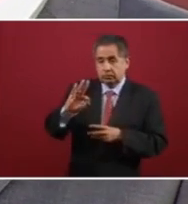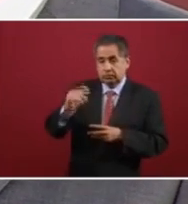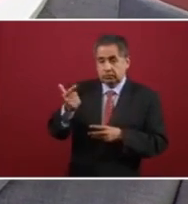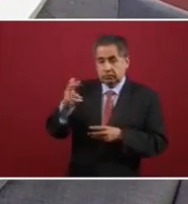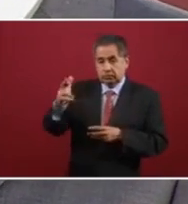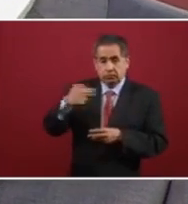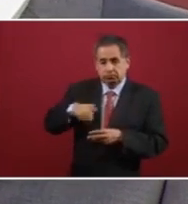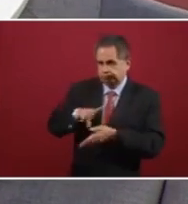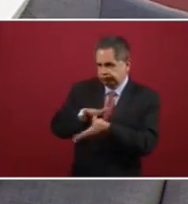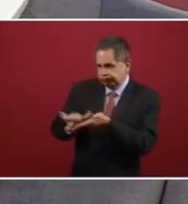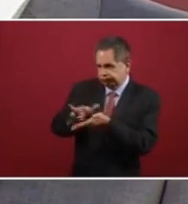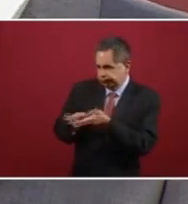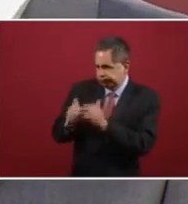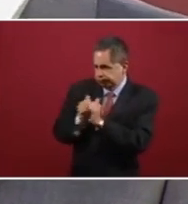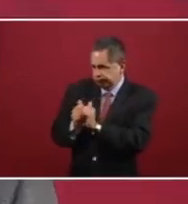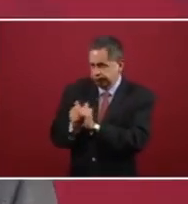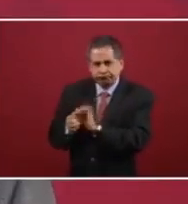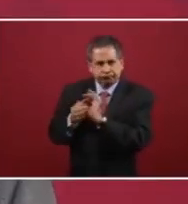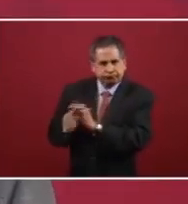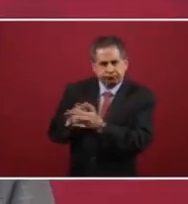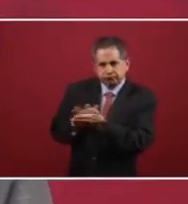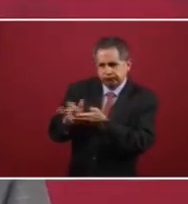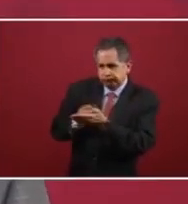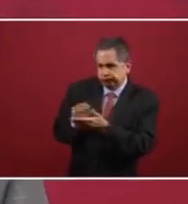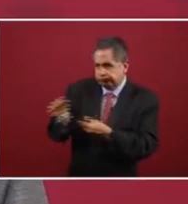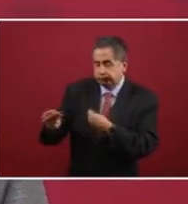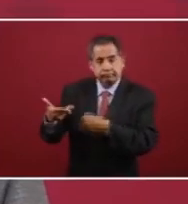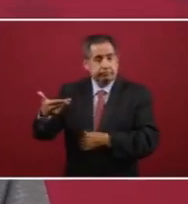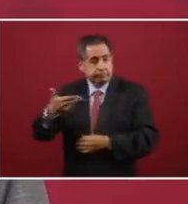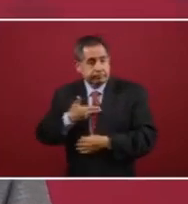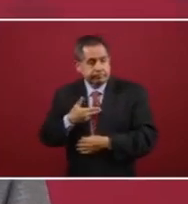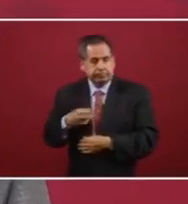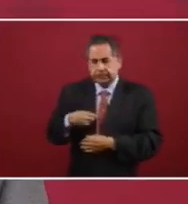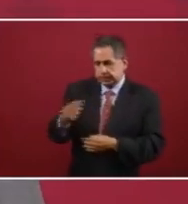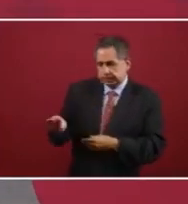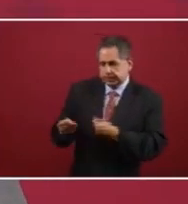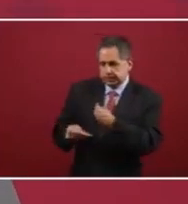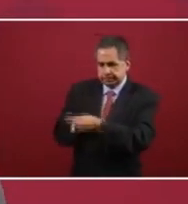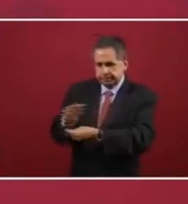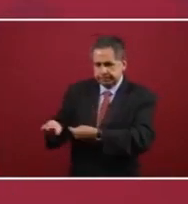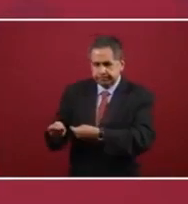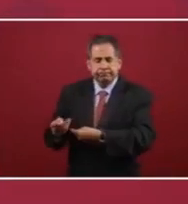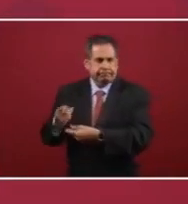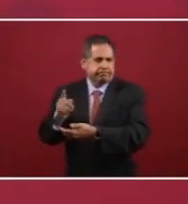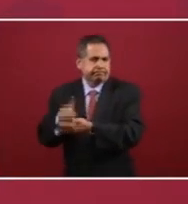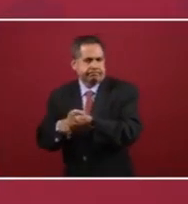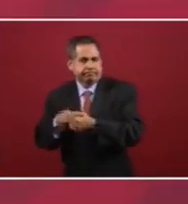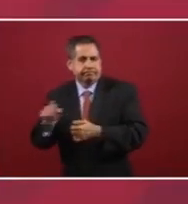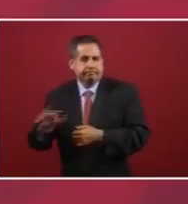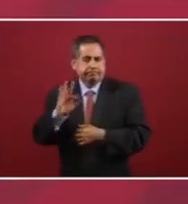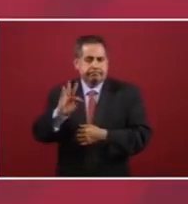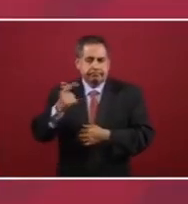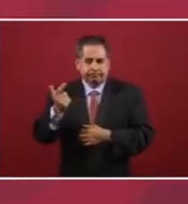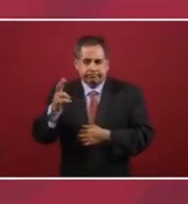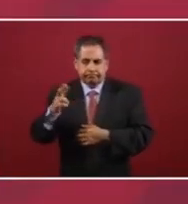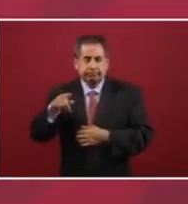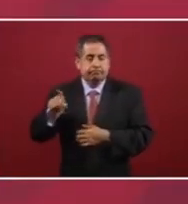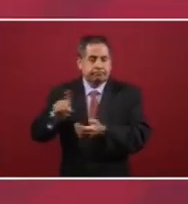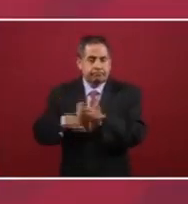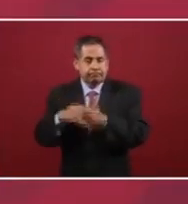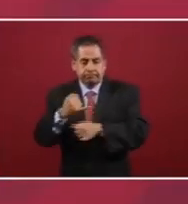en todo lo que no solicita porque la fiscalía que tiene